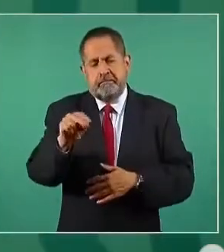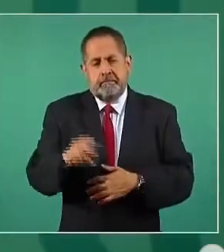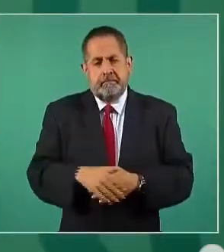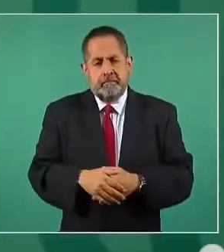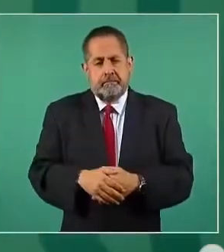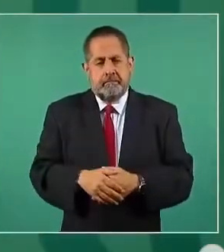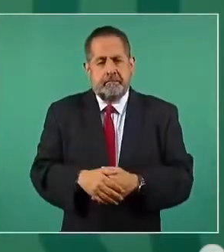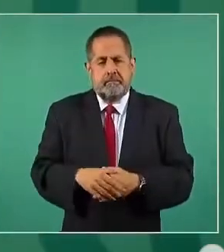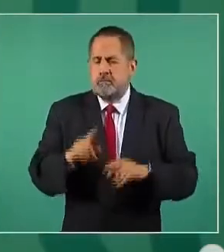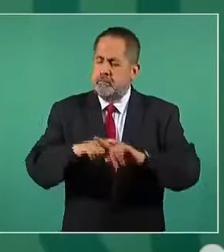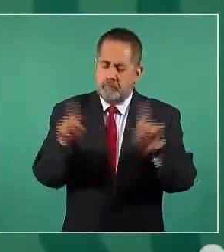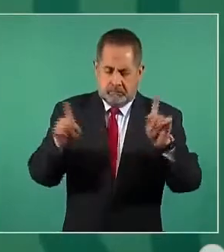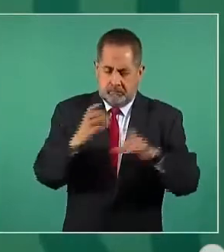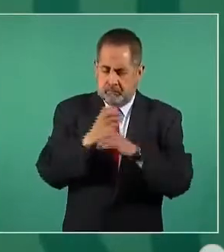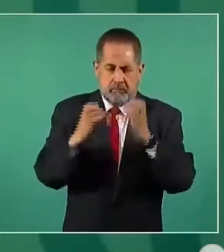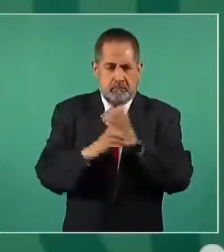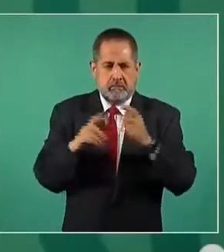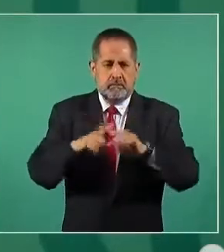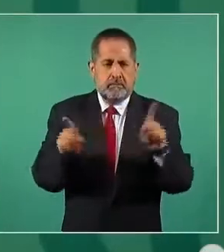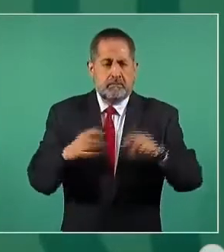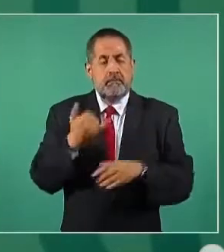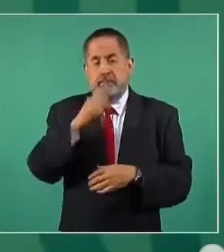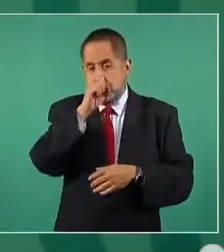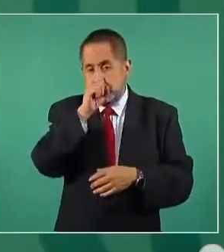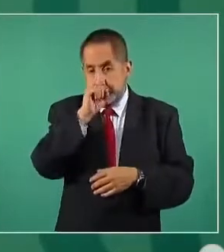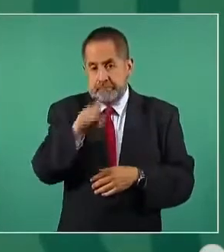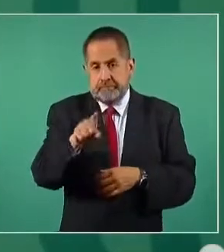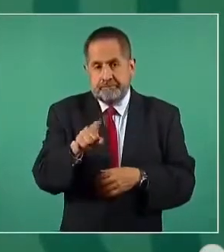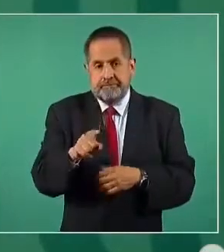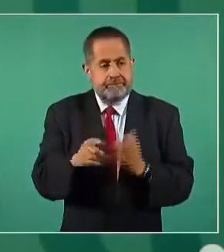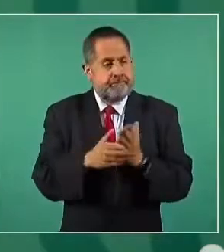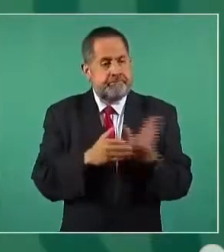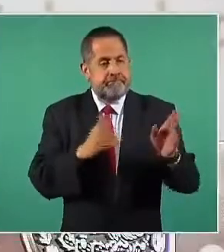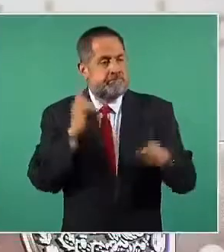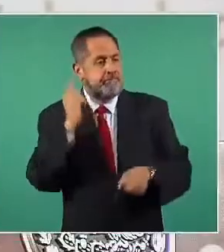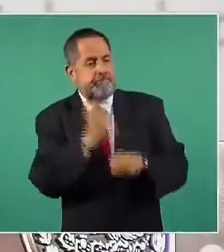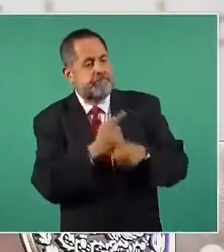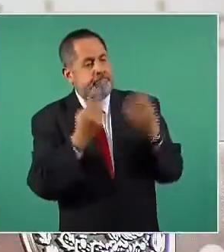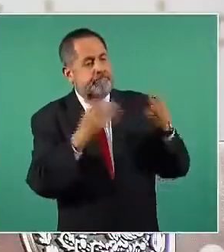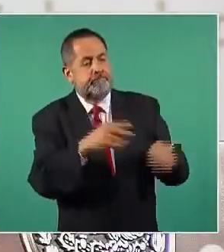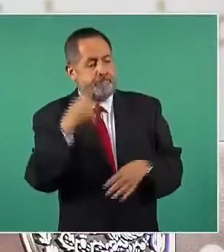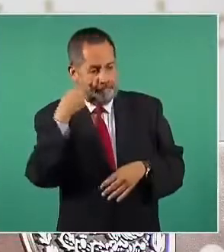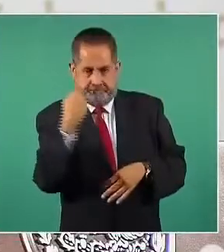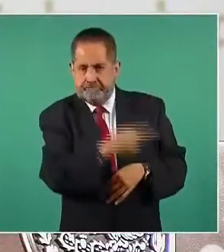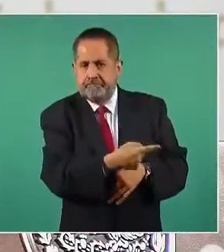Ese es otro asunto. Y además quedarían al descubierto.